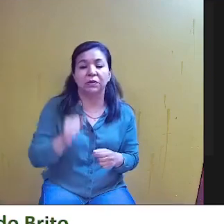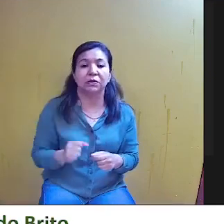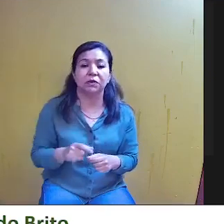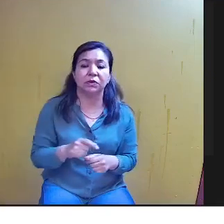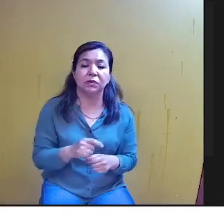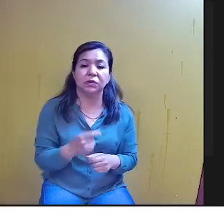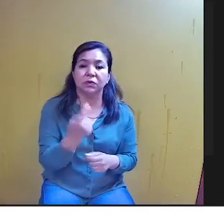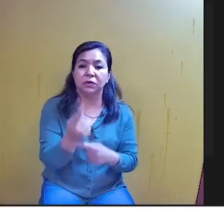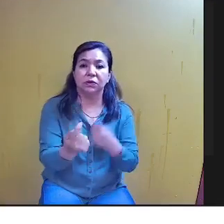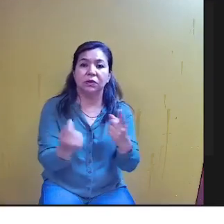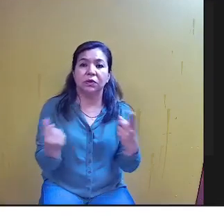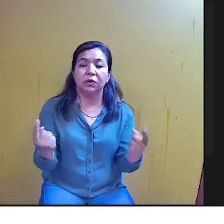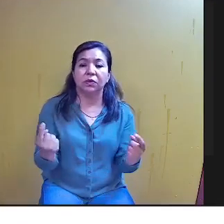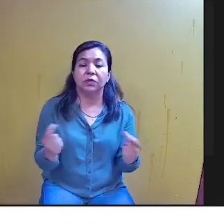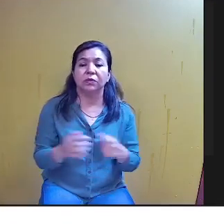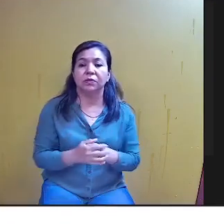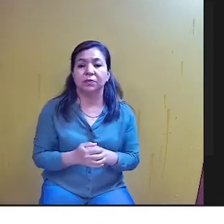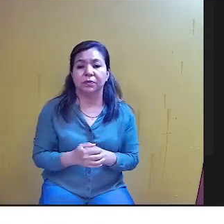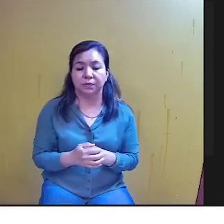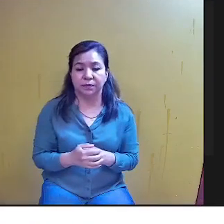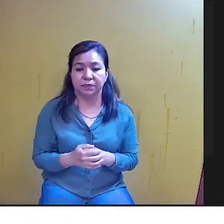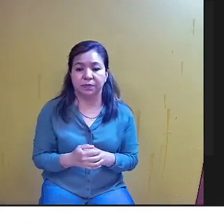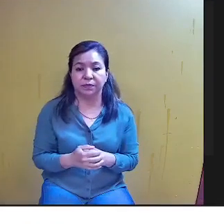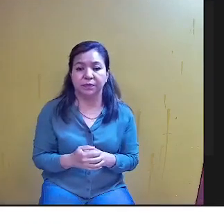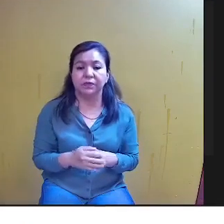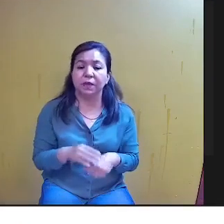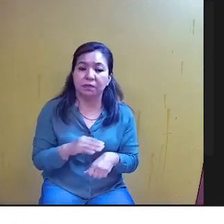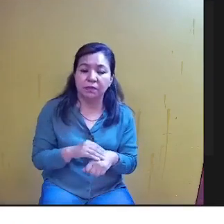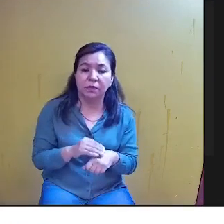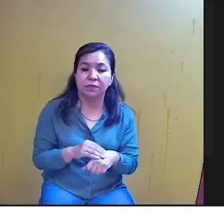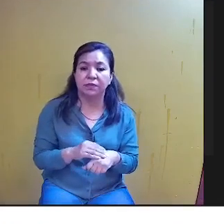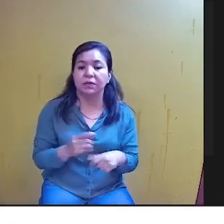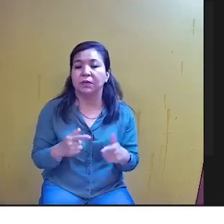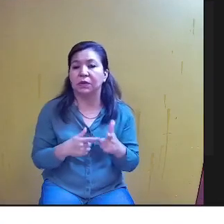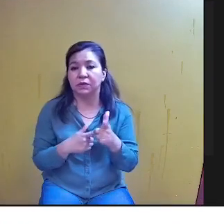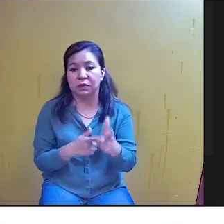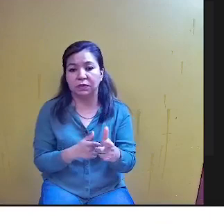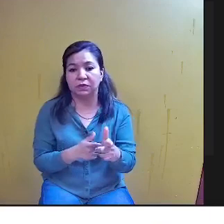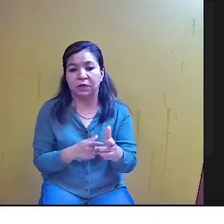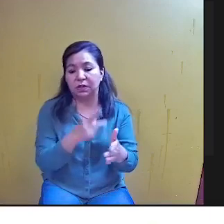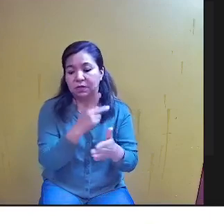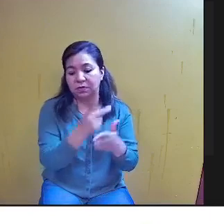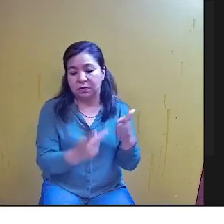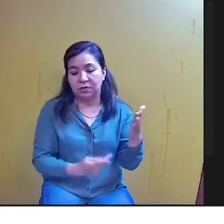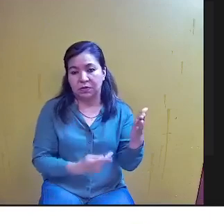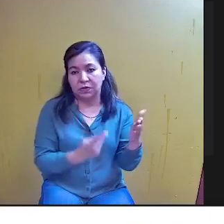resolutivos. Con su autorización, magistrada presidenta, a continuación doy cuenta con el proyecto de